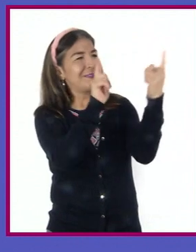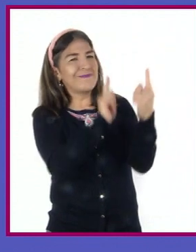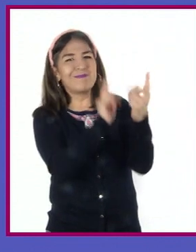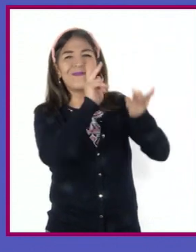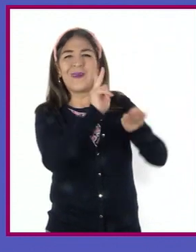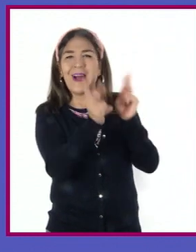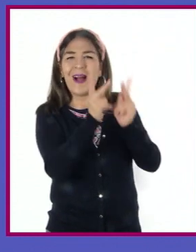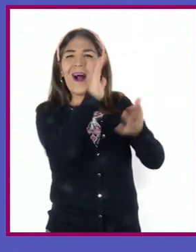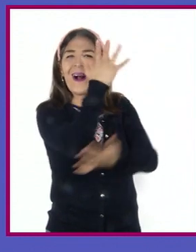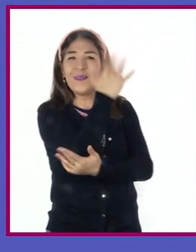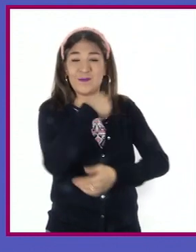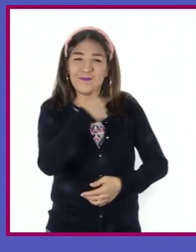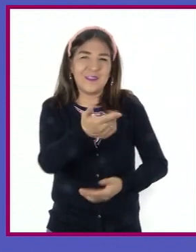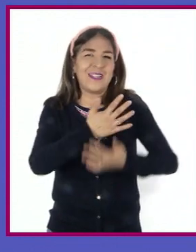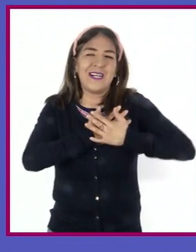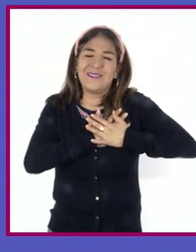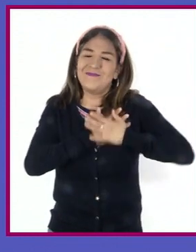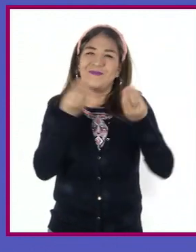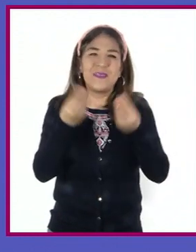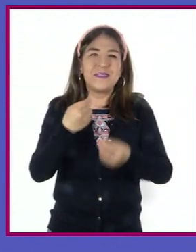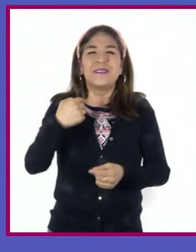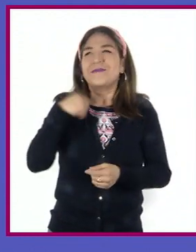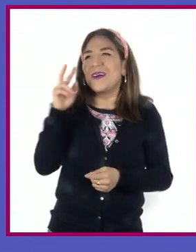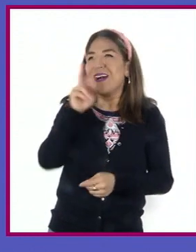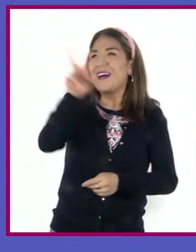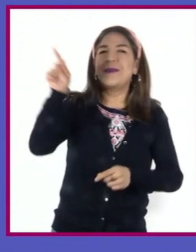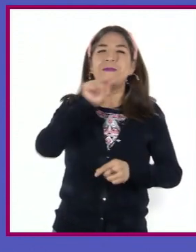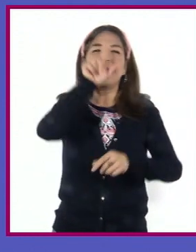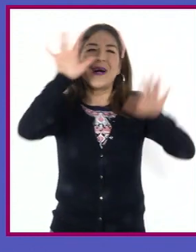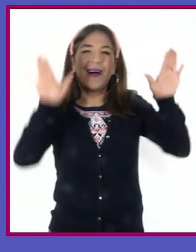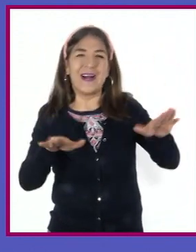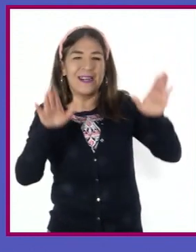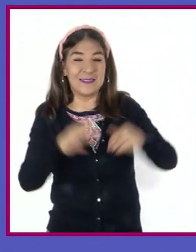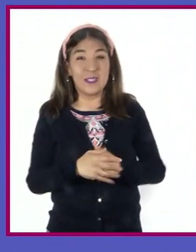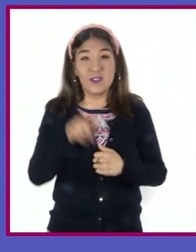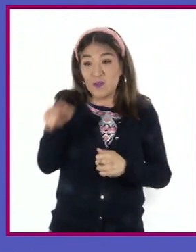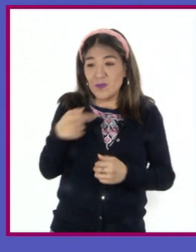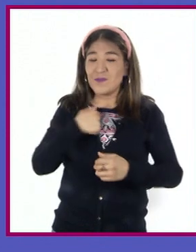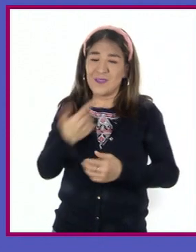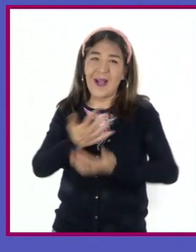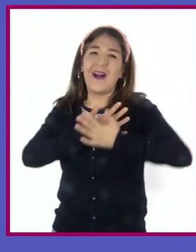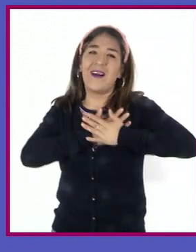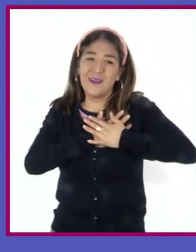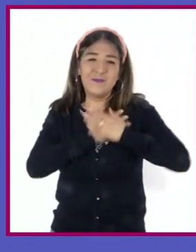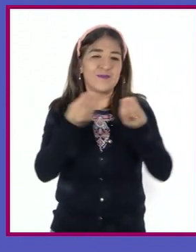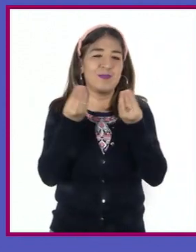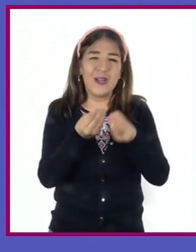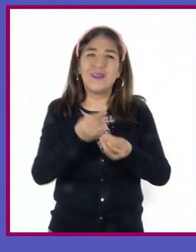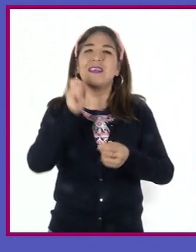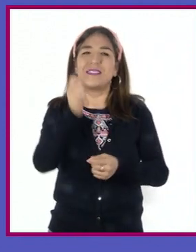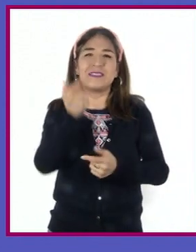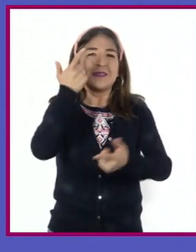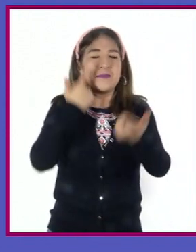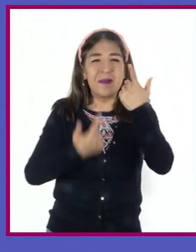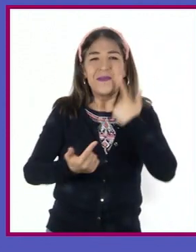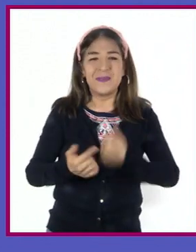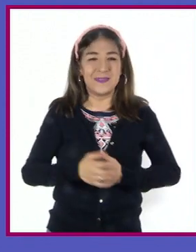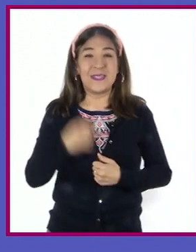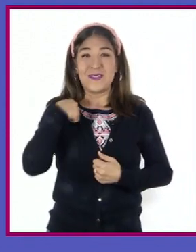poema escrito en mi lengua materna, que es el náhuatl, para que podamos entender mejor. Me parece muy bien,